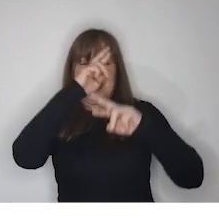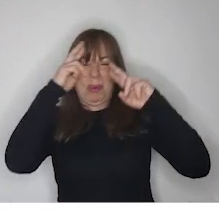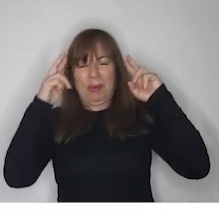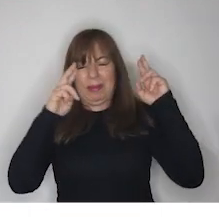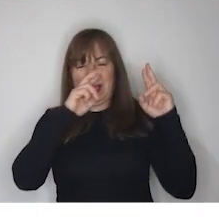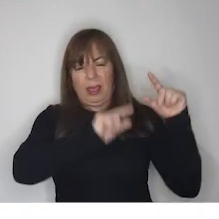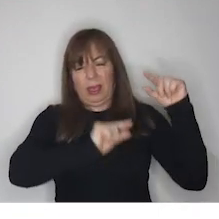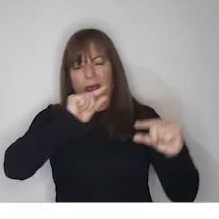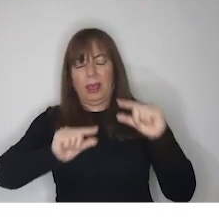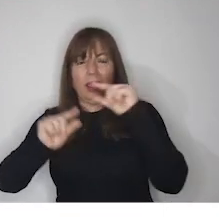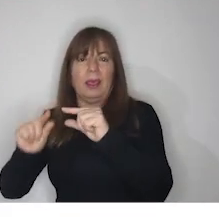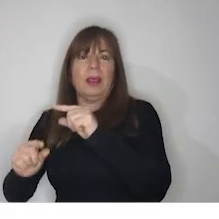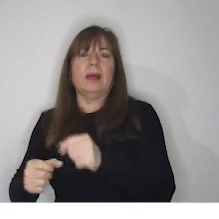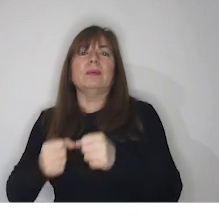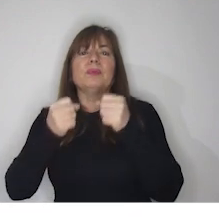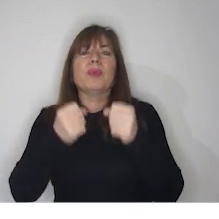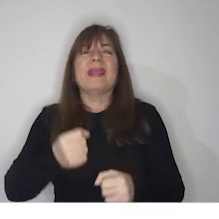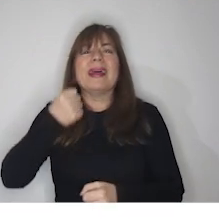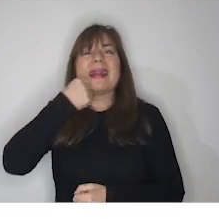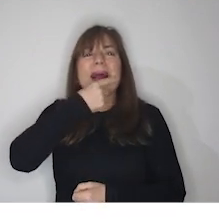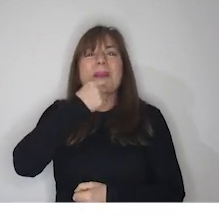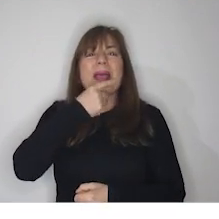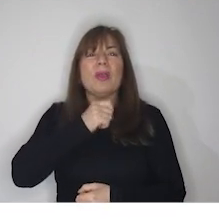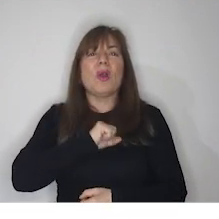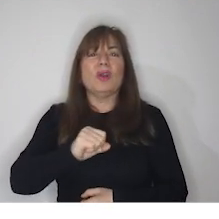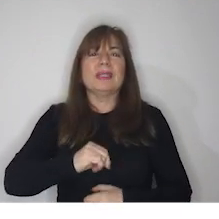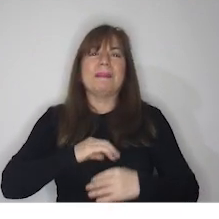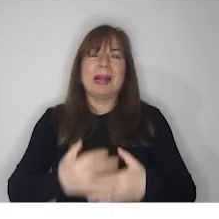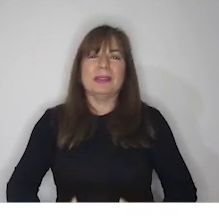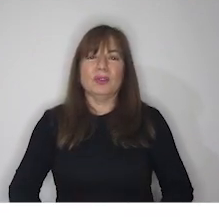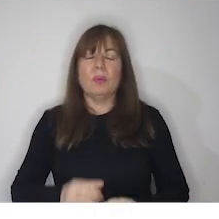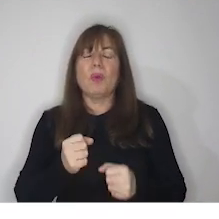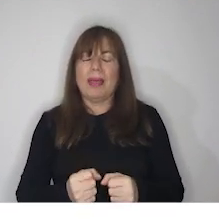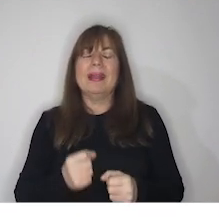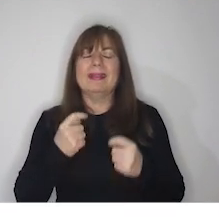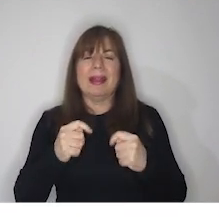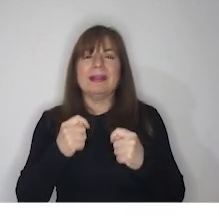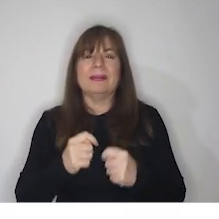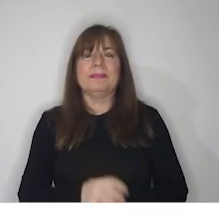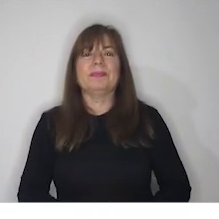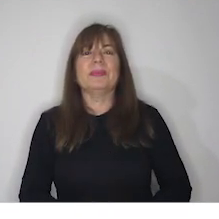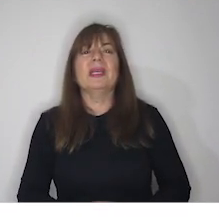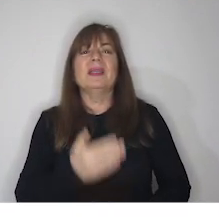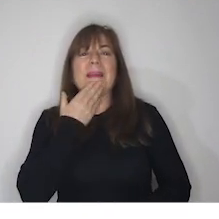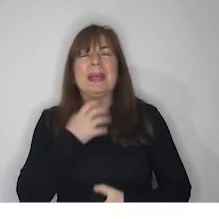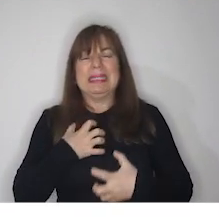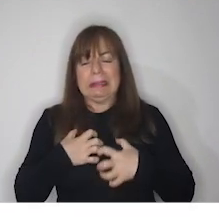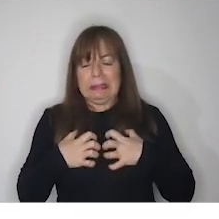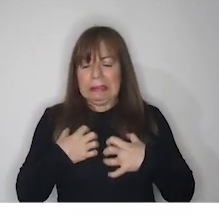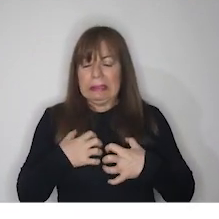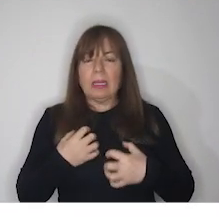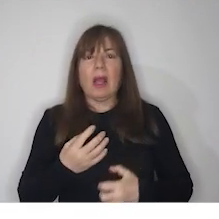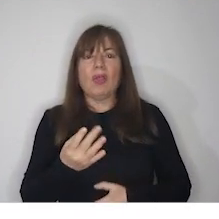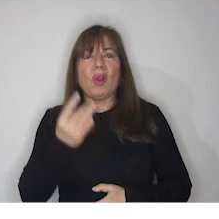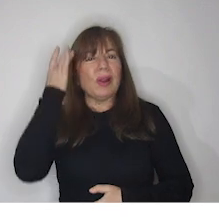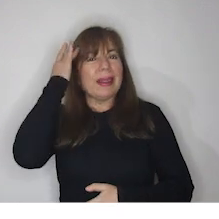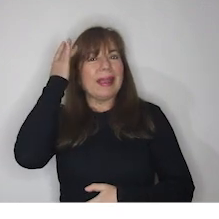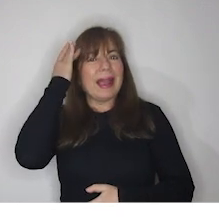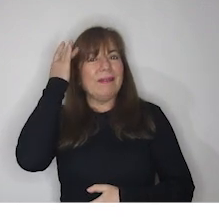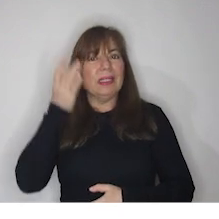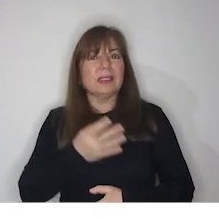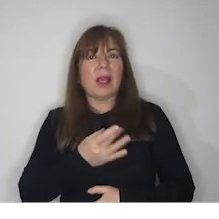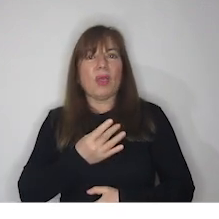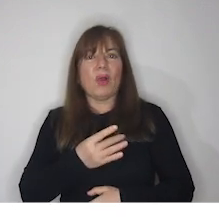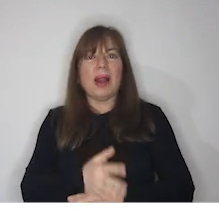puede tratarse con anticonceptivos hormonales. Dentro de estos síntomas encontramos la irritabilidad, el dolor de